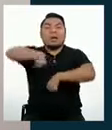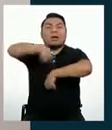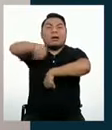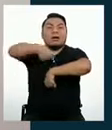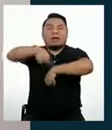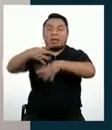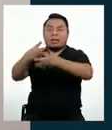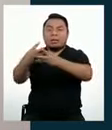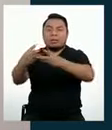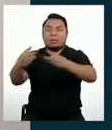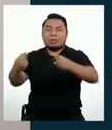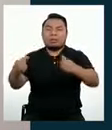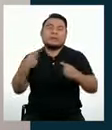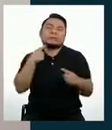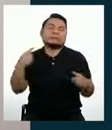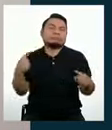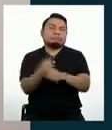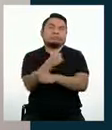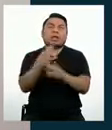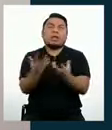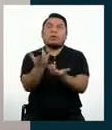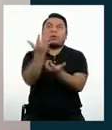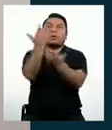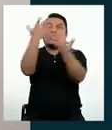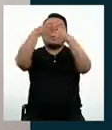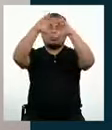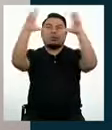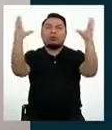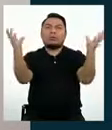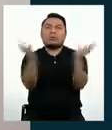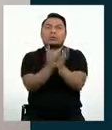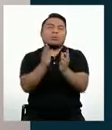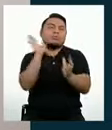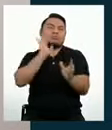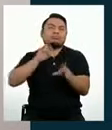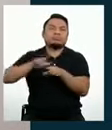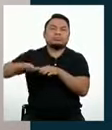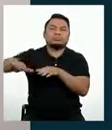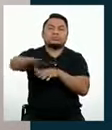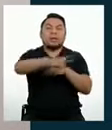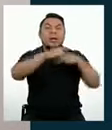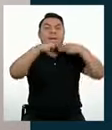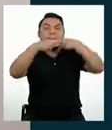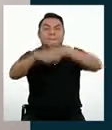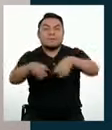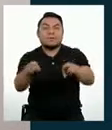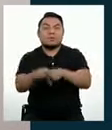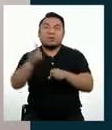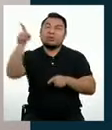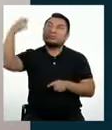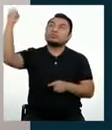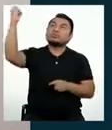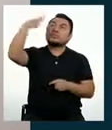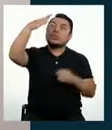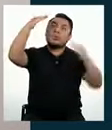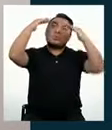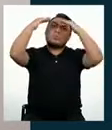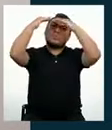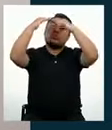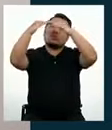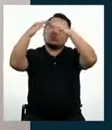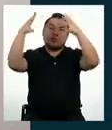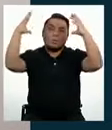descomposición dañan los diferentes ecosistemas del planeta. Por ejemplo, en el océano disminuye la luz necesaria para las